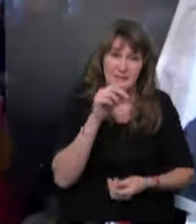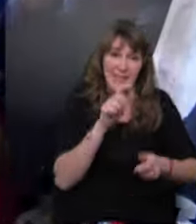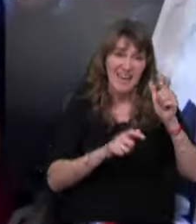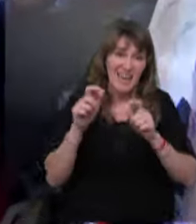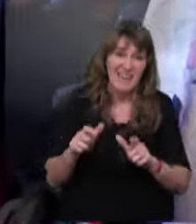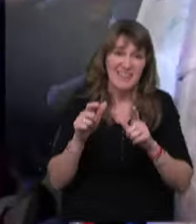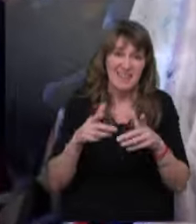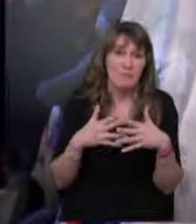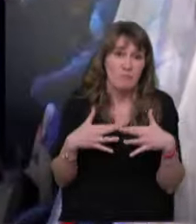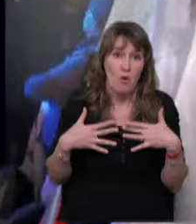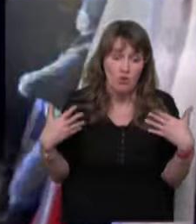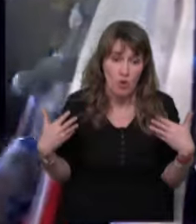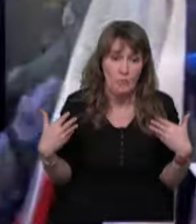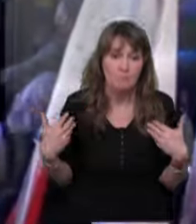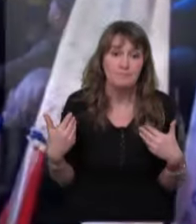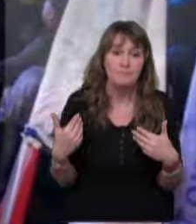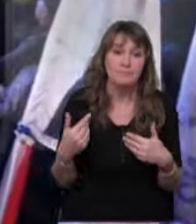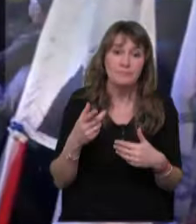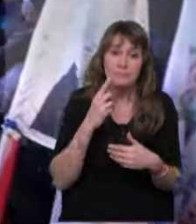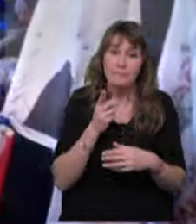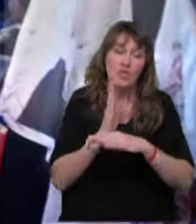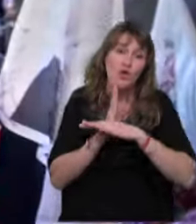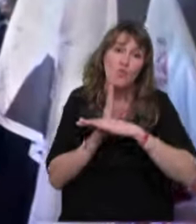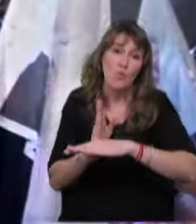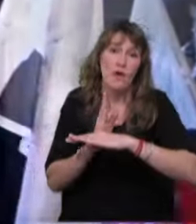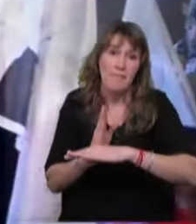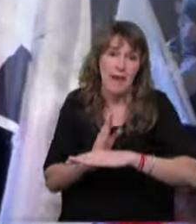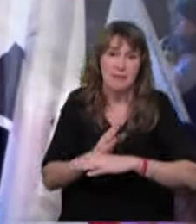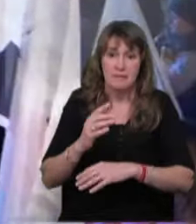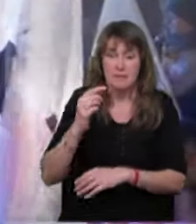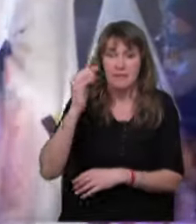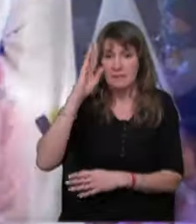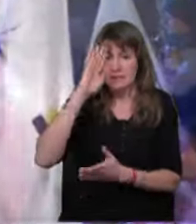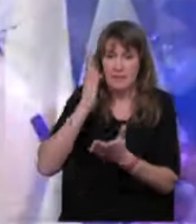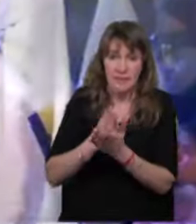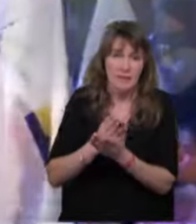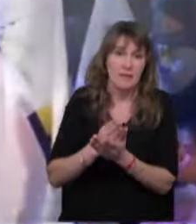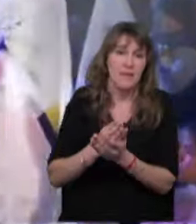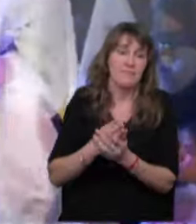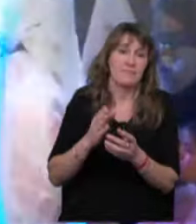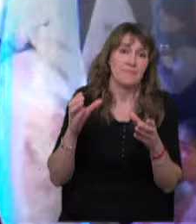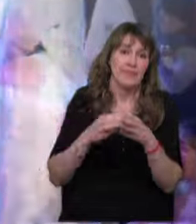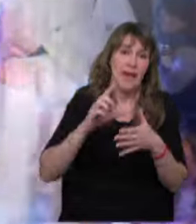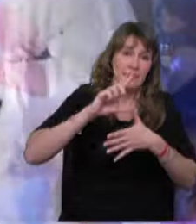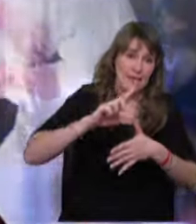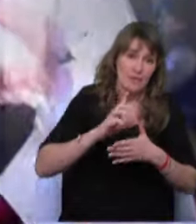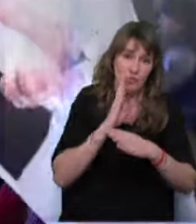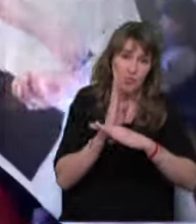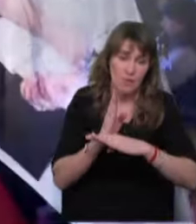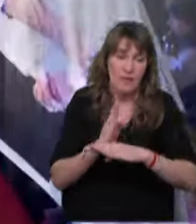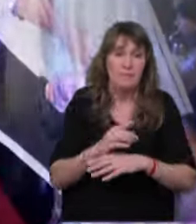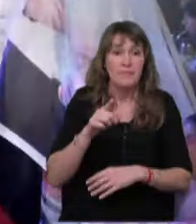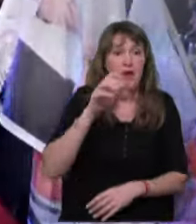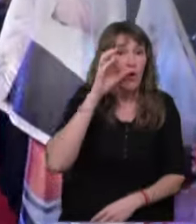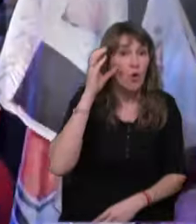y también la reivindicación de nunca más terrorismo de Estado ni golpe de Estado en América Latina. Tenías al lado a Cose, que ahora se está